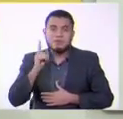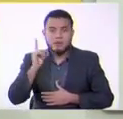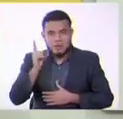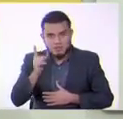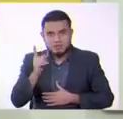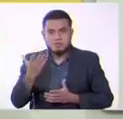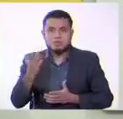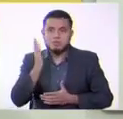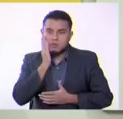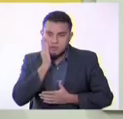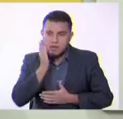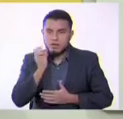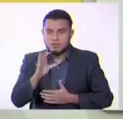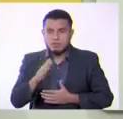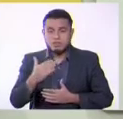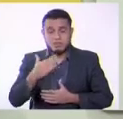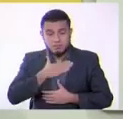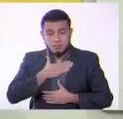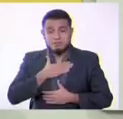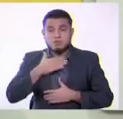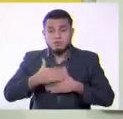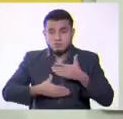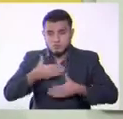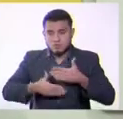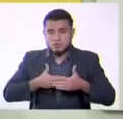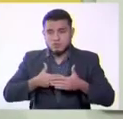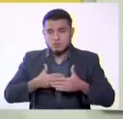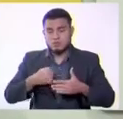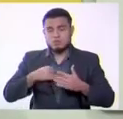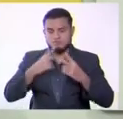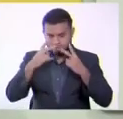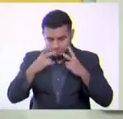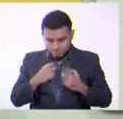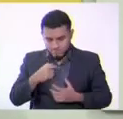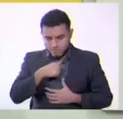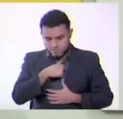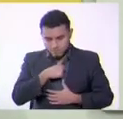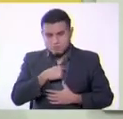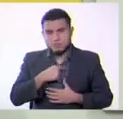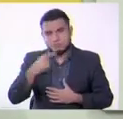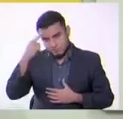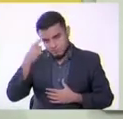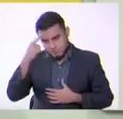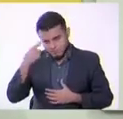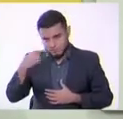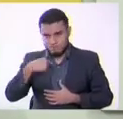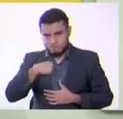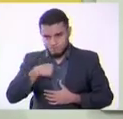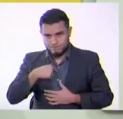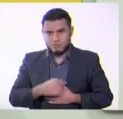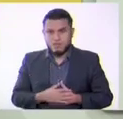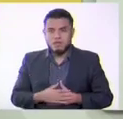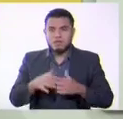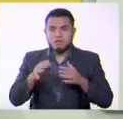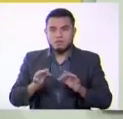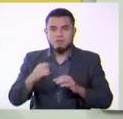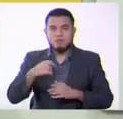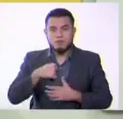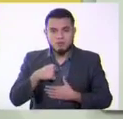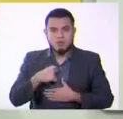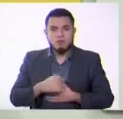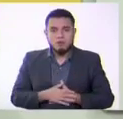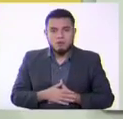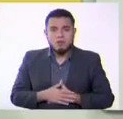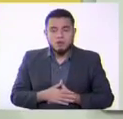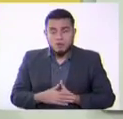acerca de mí. Entonces es un proceso de la autoimagen, de la autopercepción y de la forma en cómo yo voy a estimar lo que